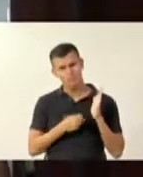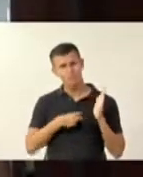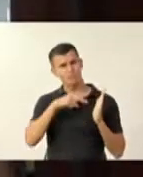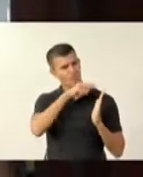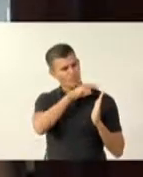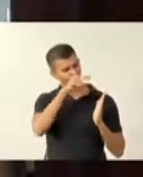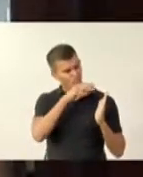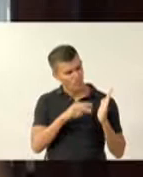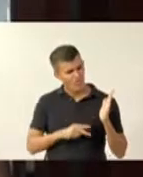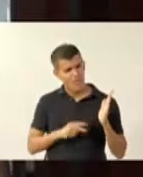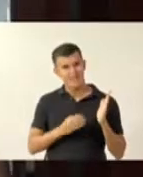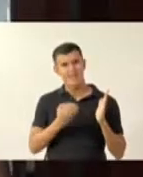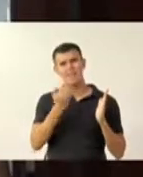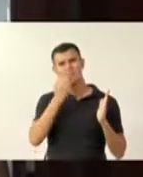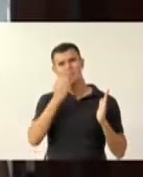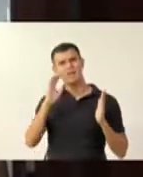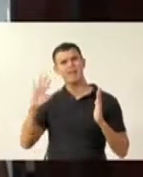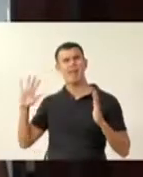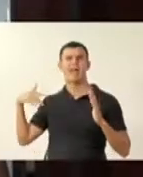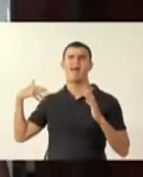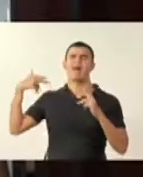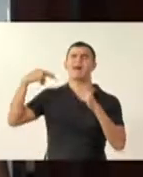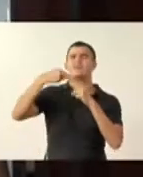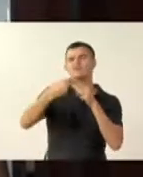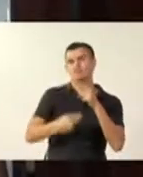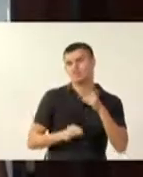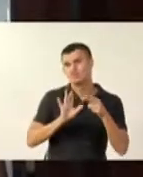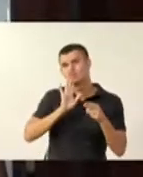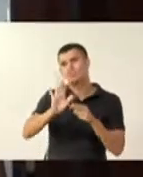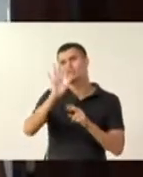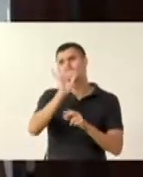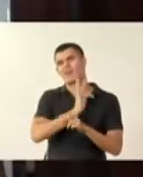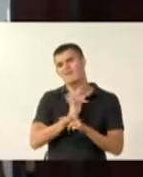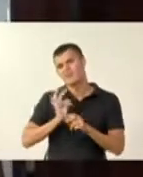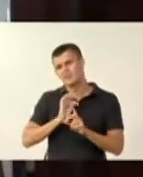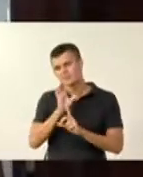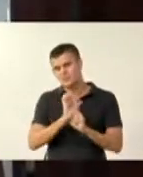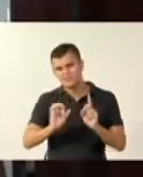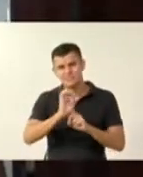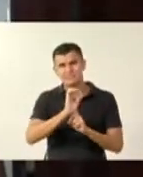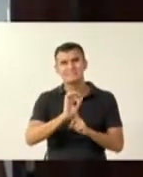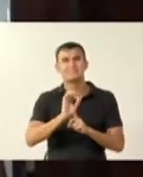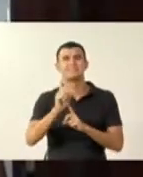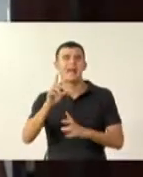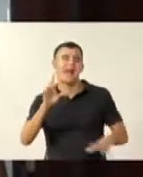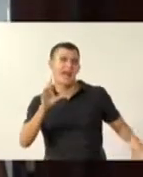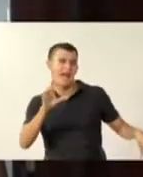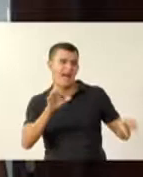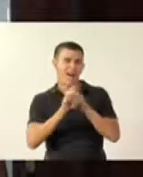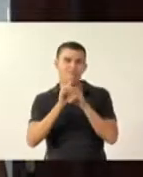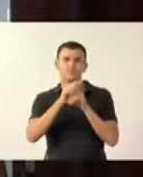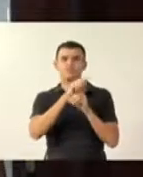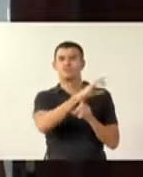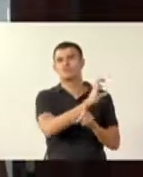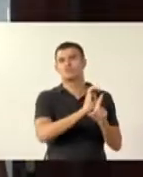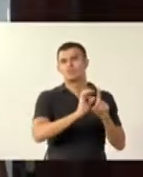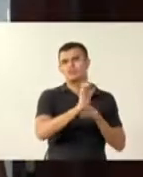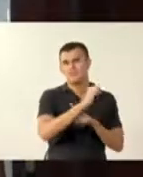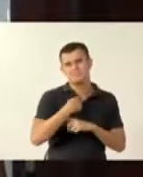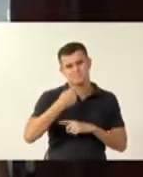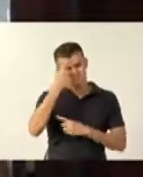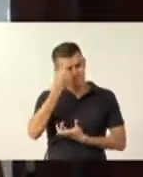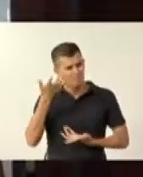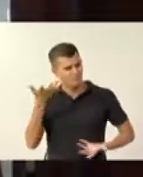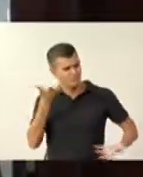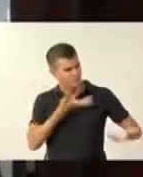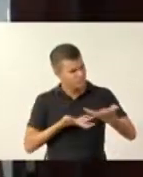fundamentos en términos del proceso histórico de la profesión articulado al movimiento de la sociedad. Entonces eso nos implica pensar los